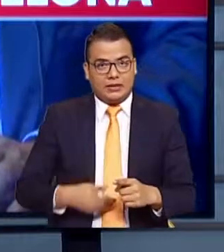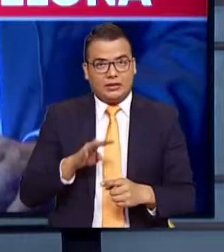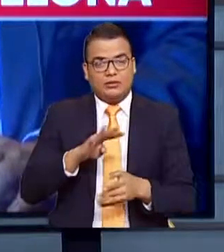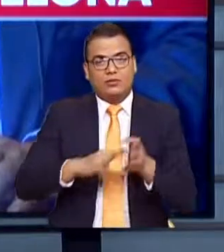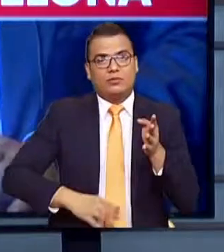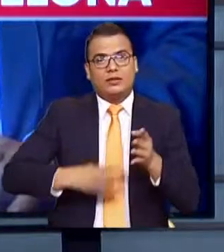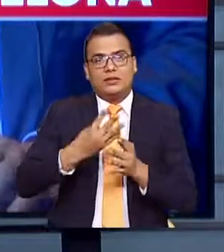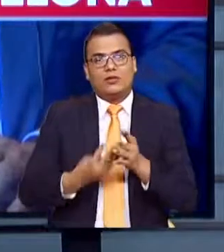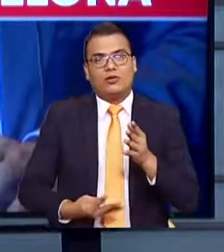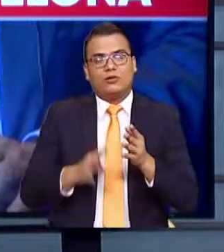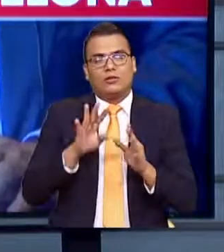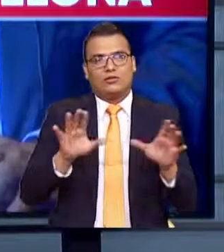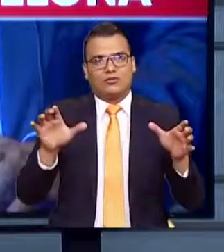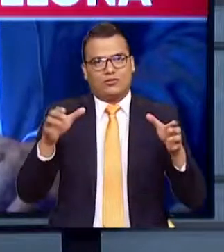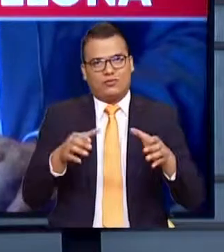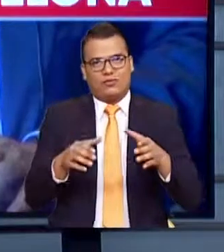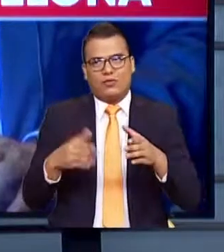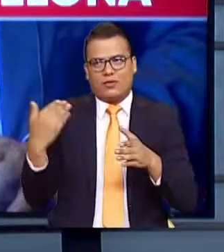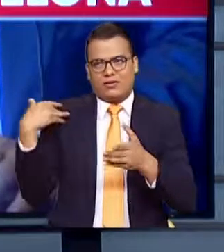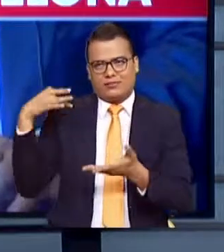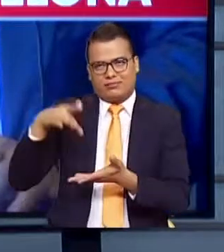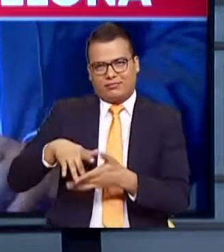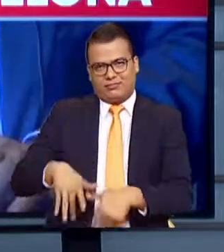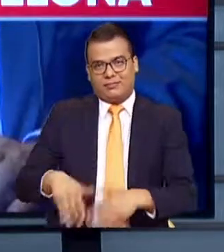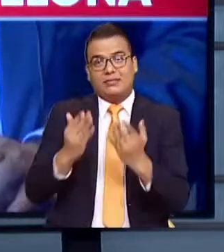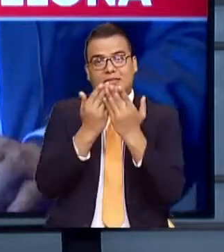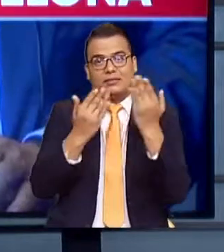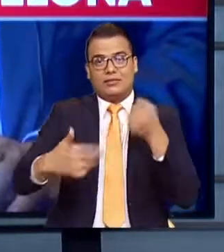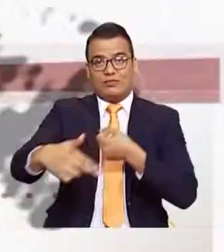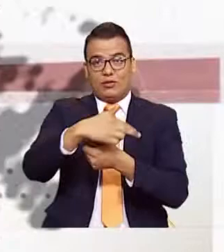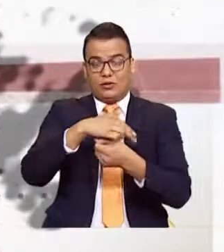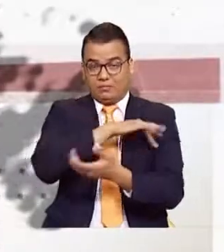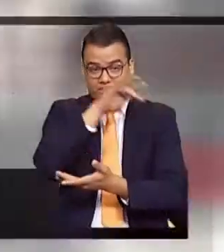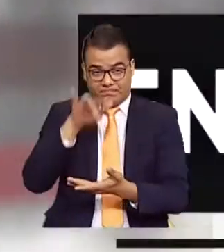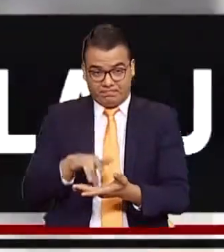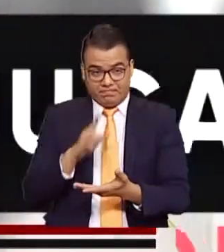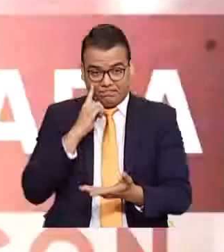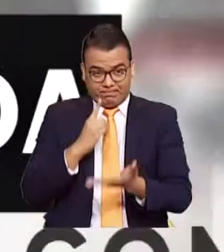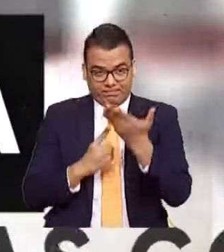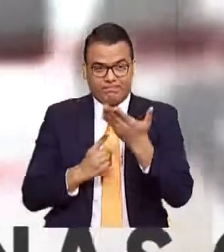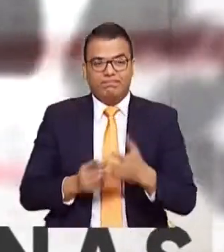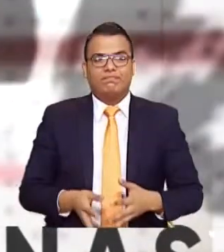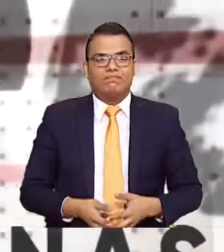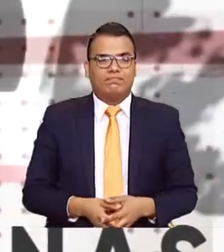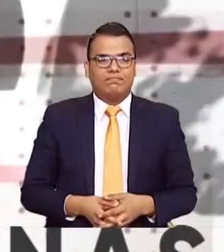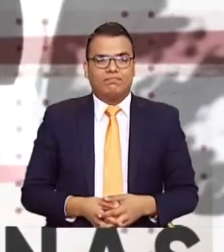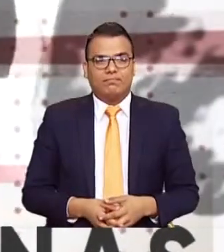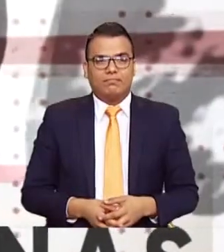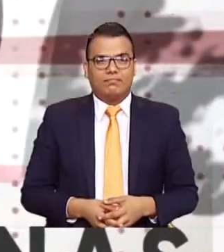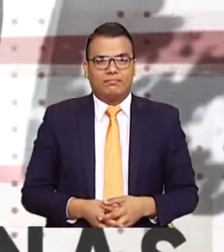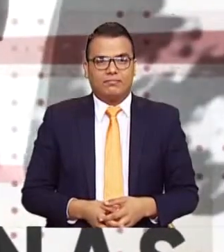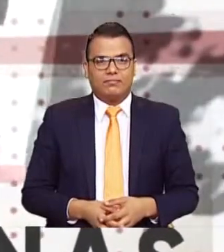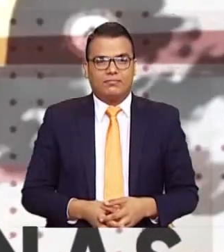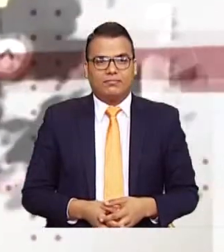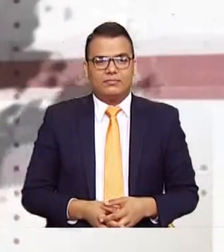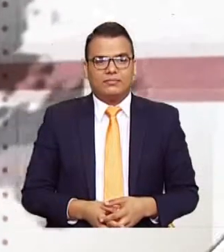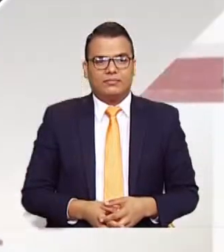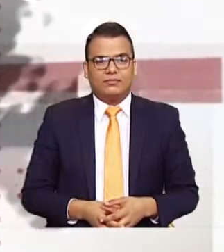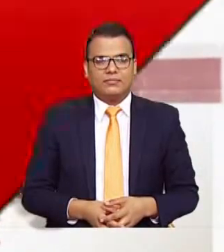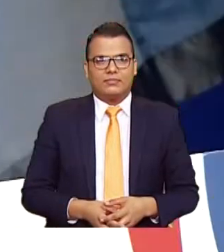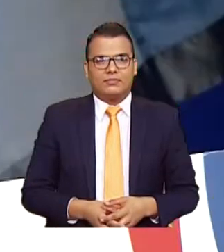quien visitó cali dentro del marco de expo región en la jugada con dyn as